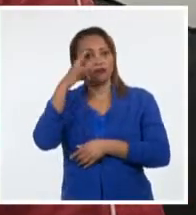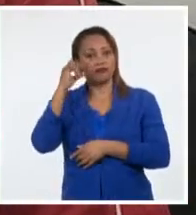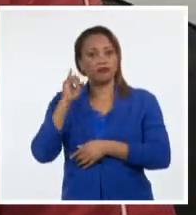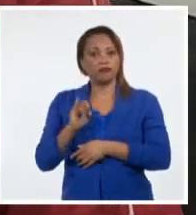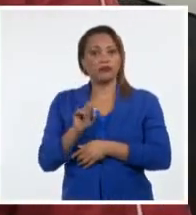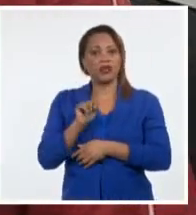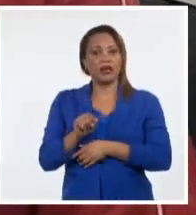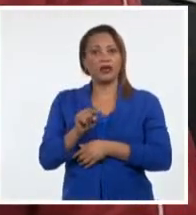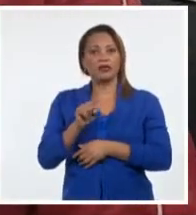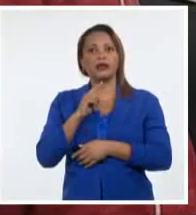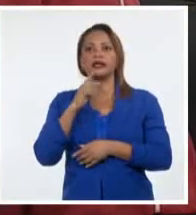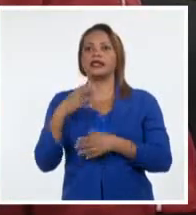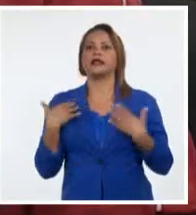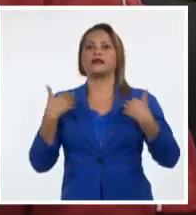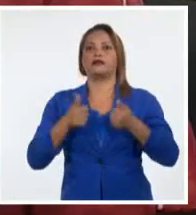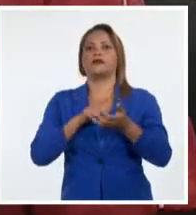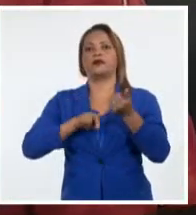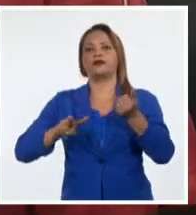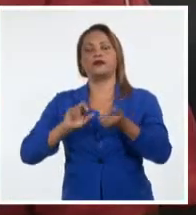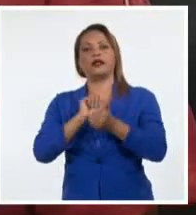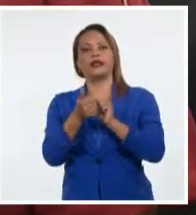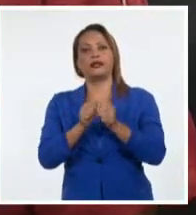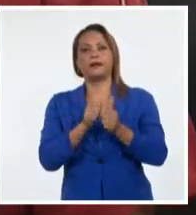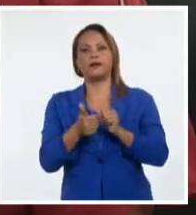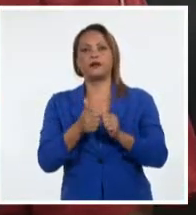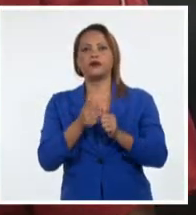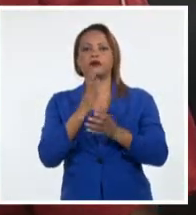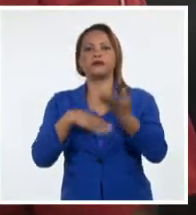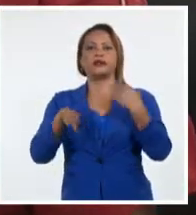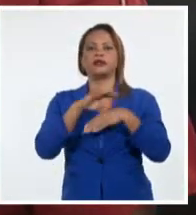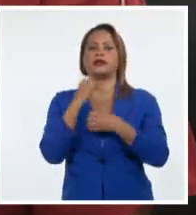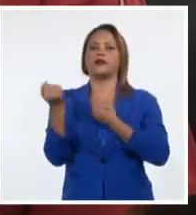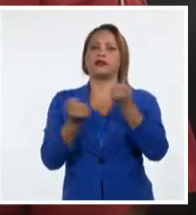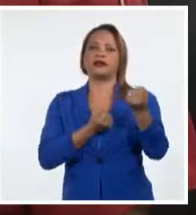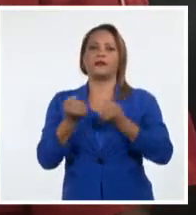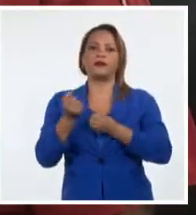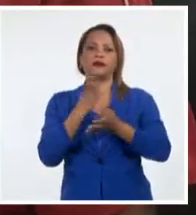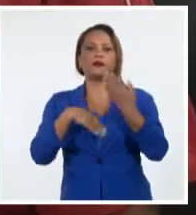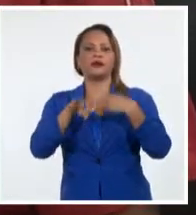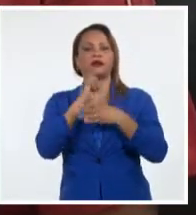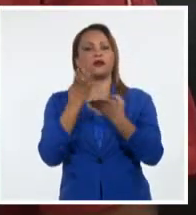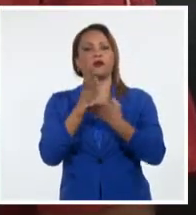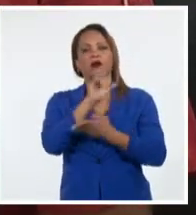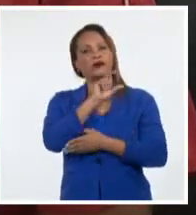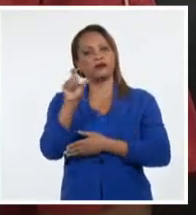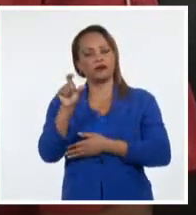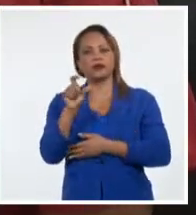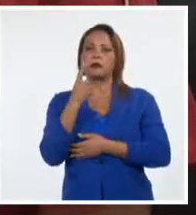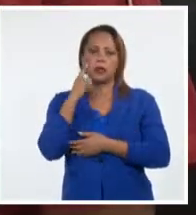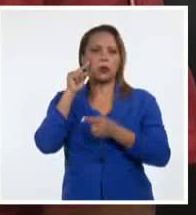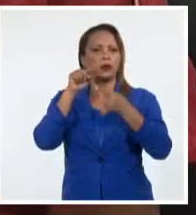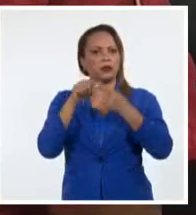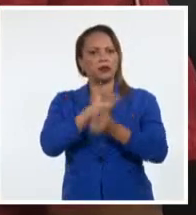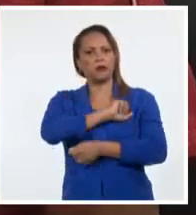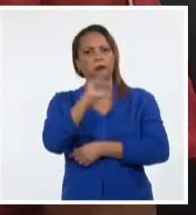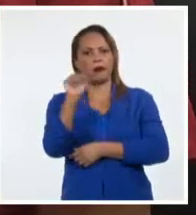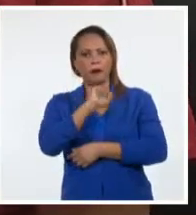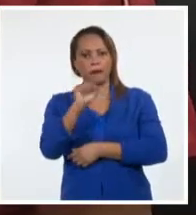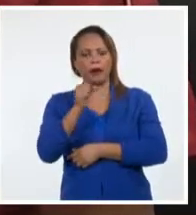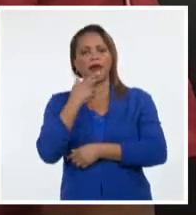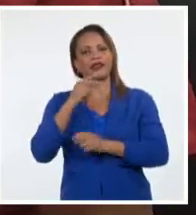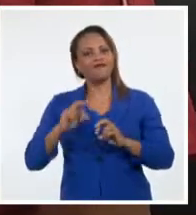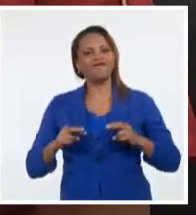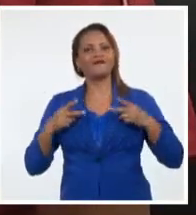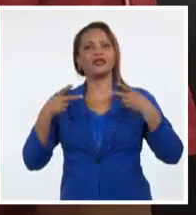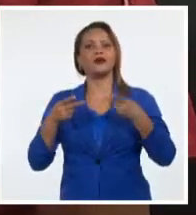entre ellos las direcciones provinciales de deporte, los ministerios de transporte, el ministerio de educación, en fin, se logró el objetivo que quería cumplir, renacer otra